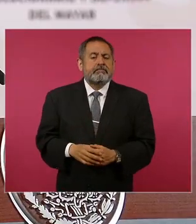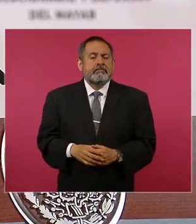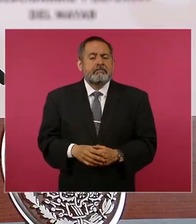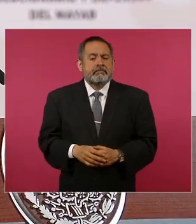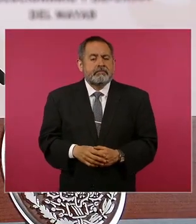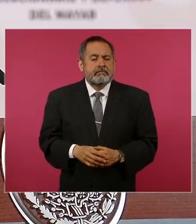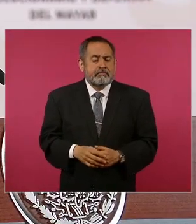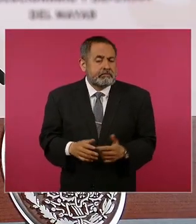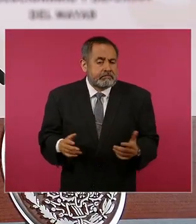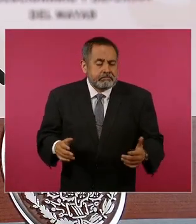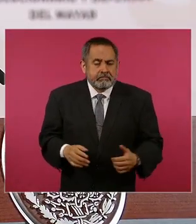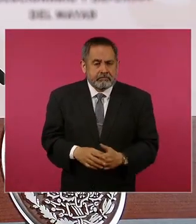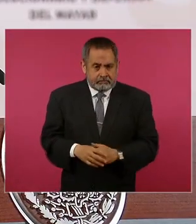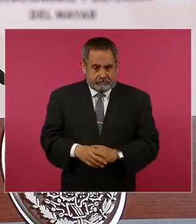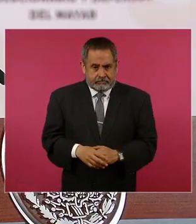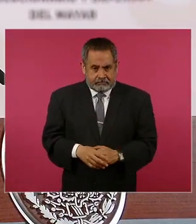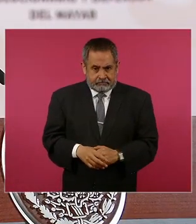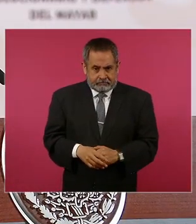Y no tengo